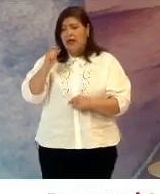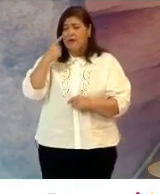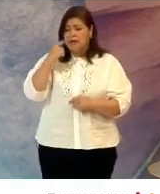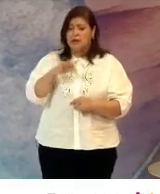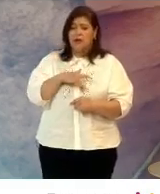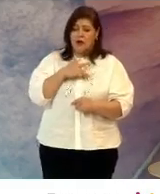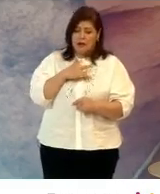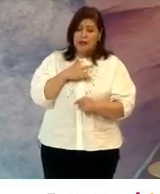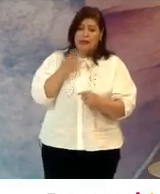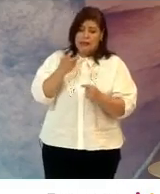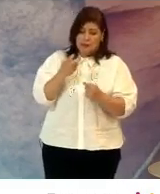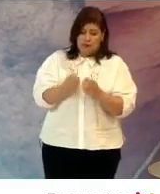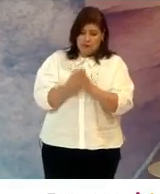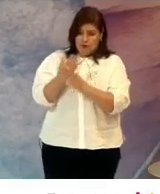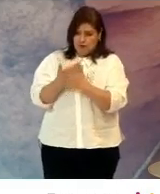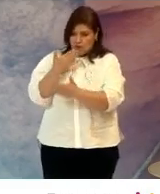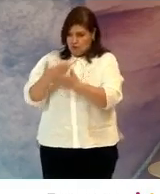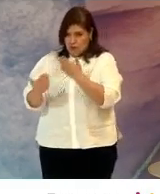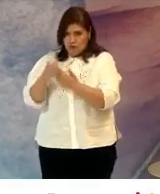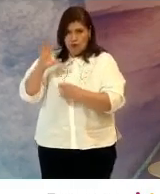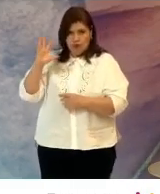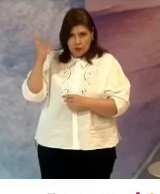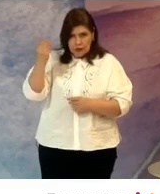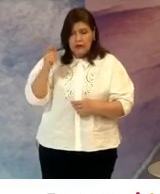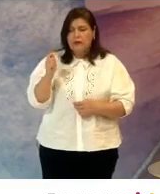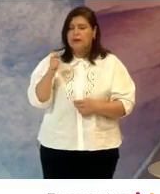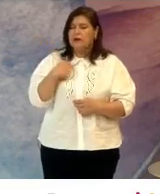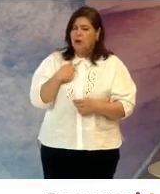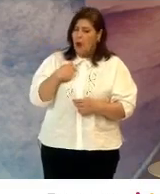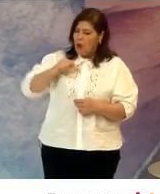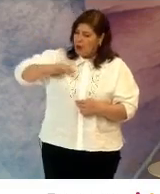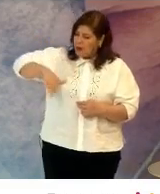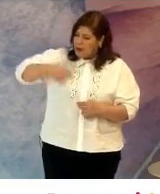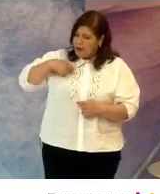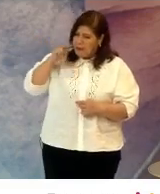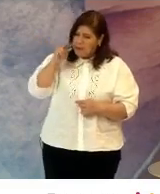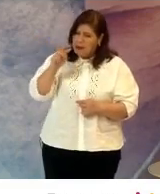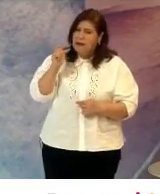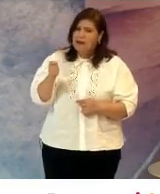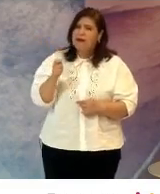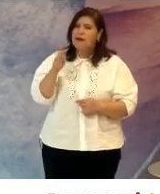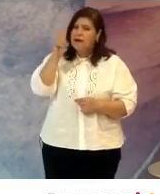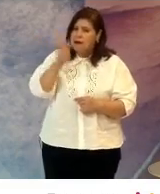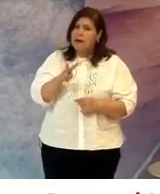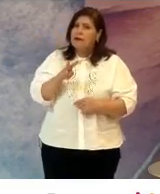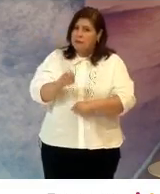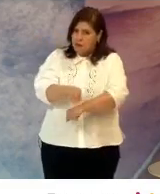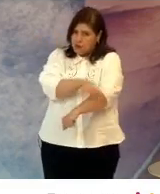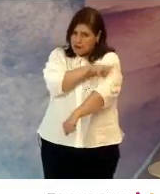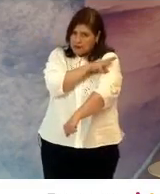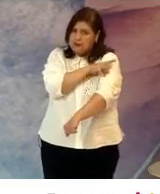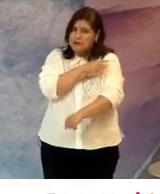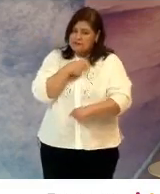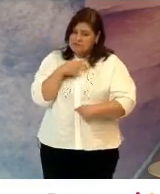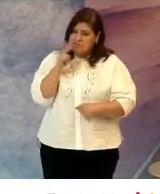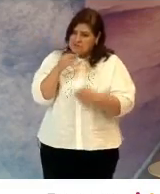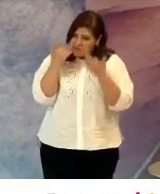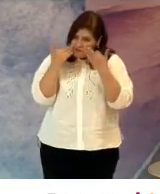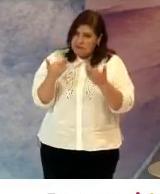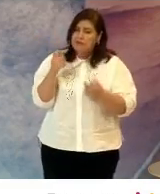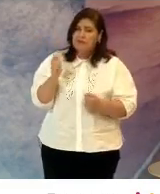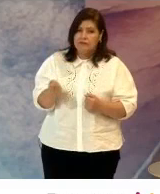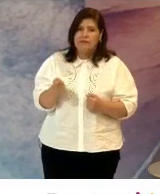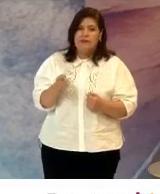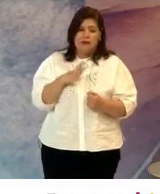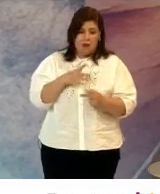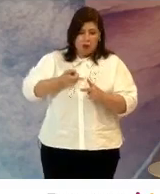innovación. Y más recientemente, lo que veo ahora es algo muy emocionante, que es